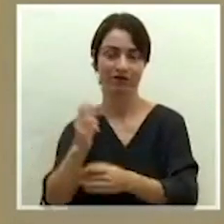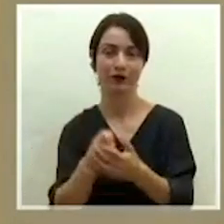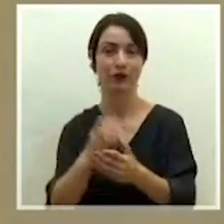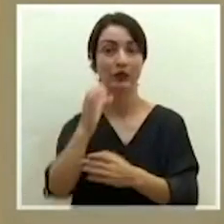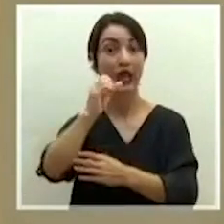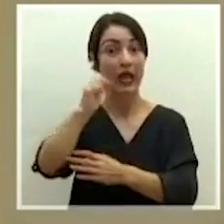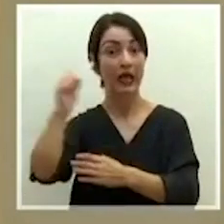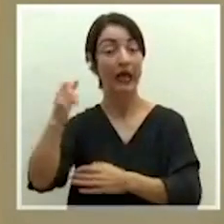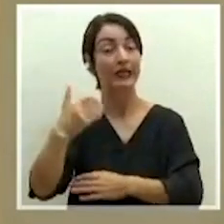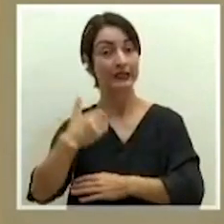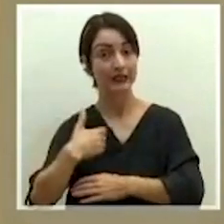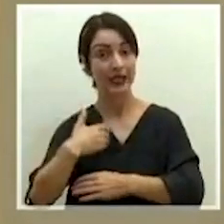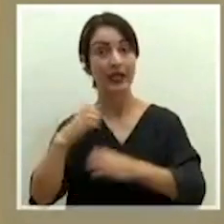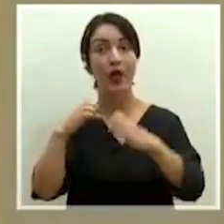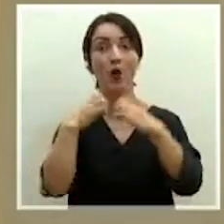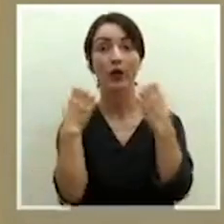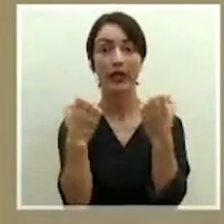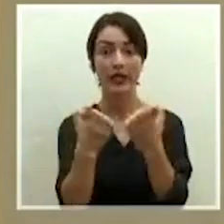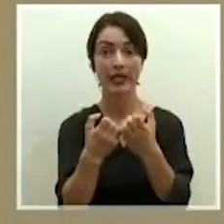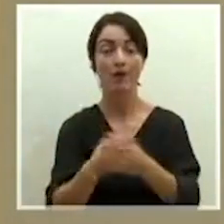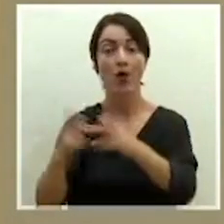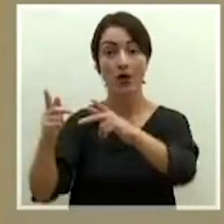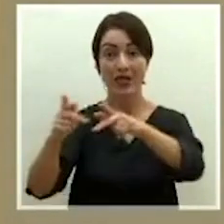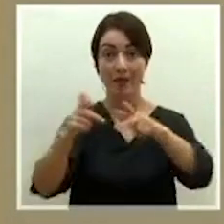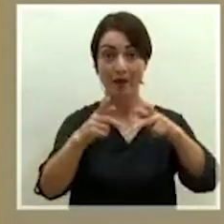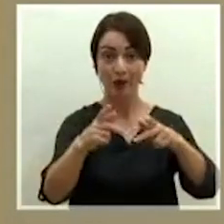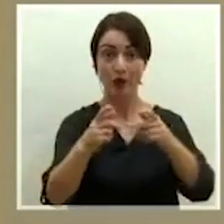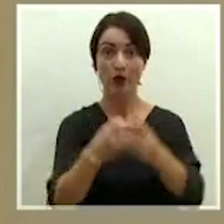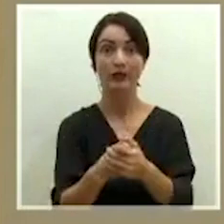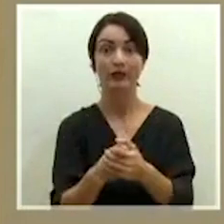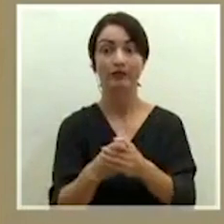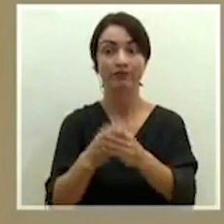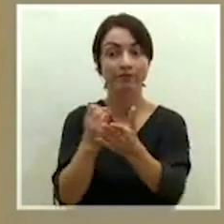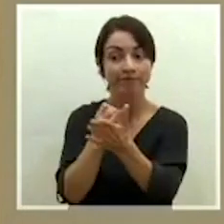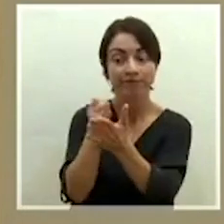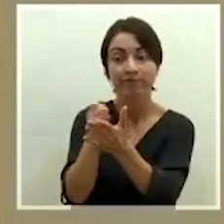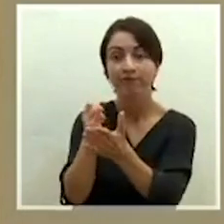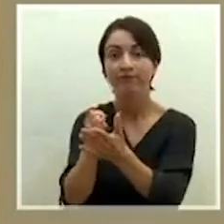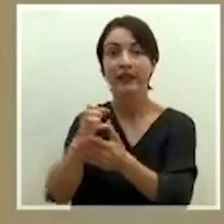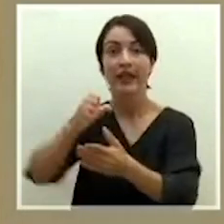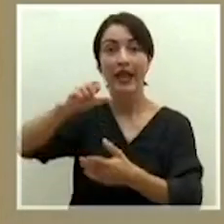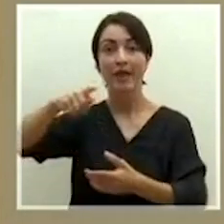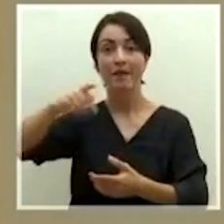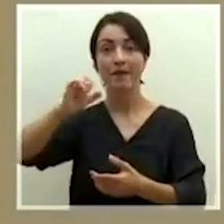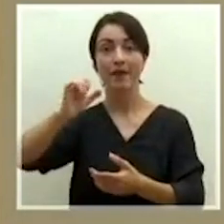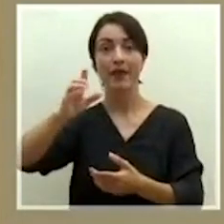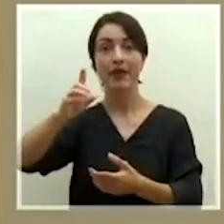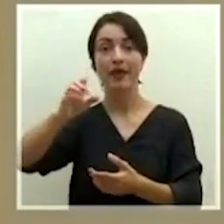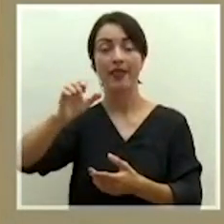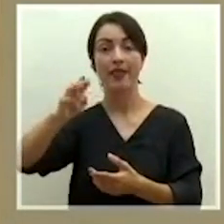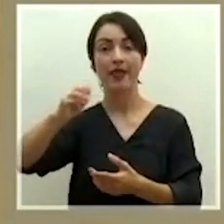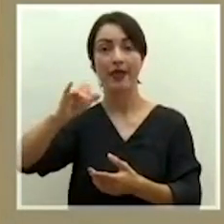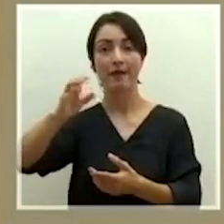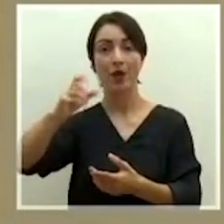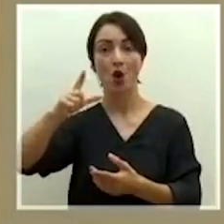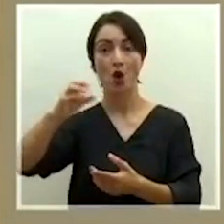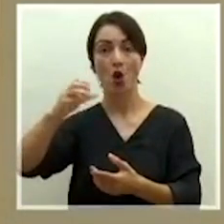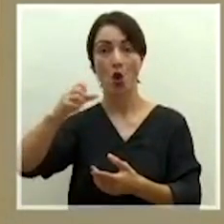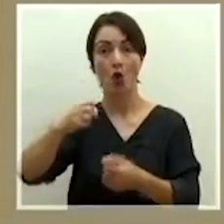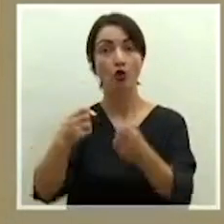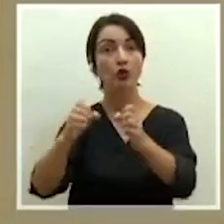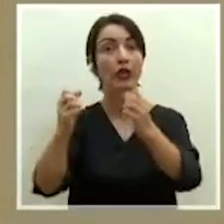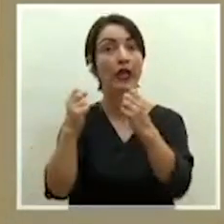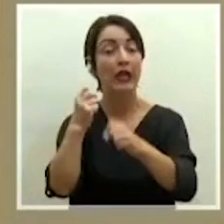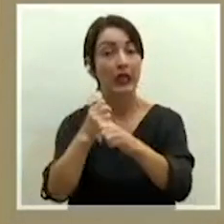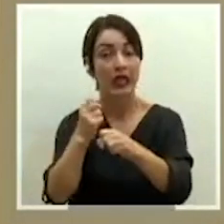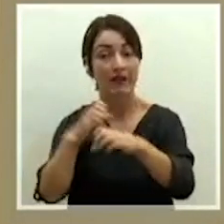cuenta con un equipo de epidemiólogos que son los que están haciendo esta labor en conjunto con el